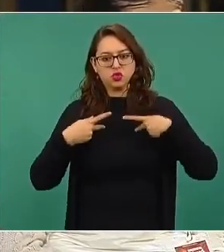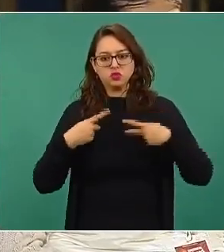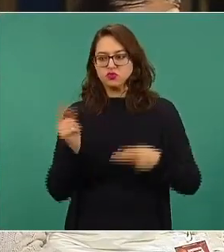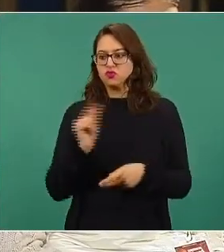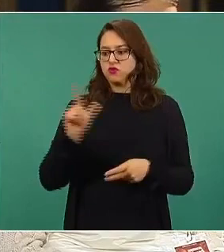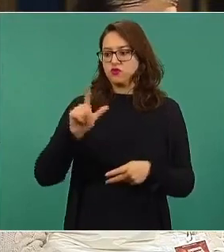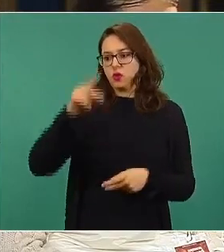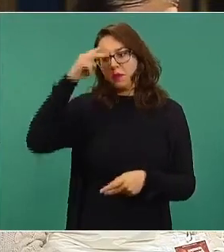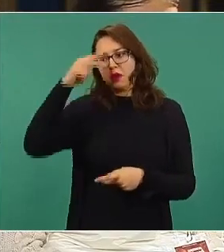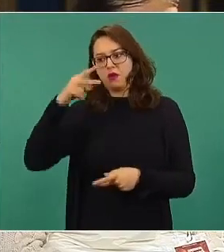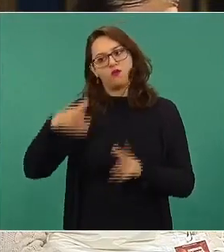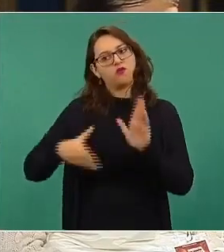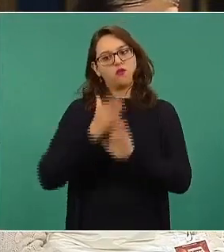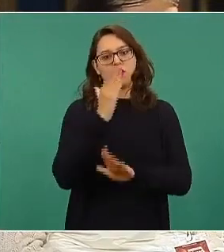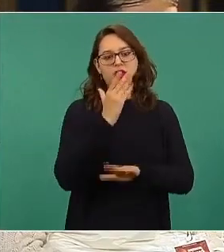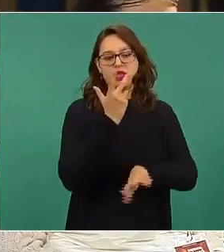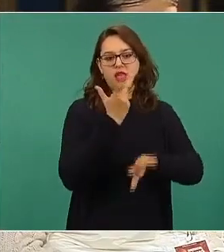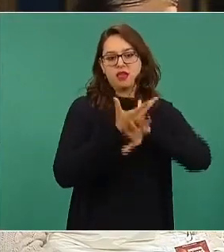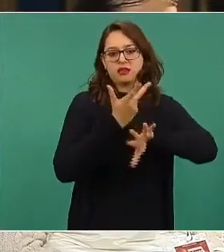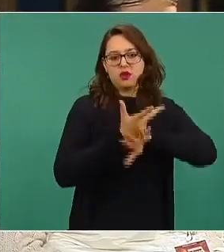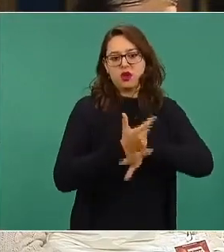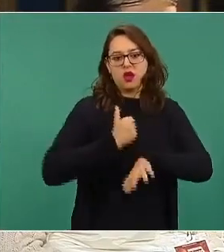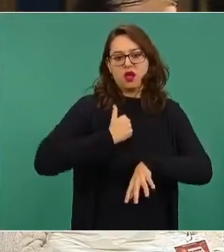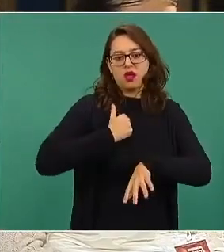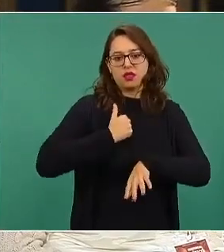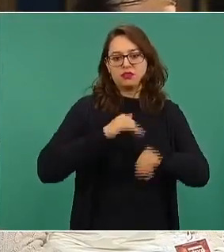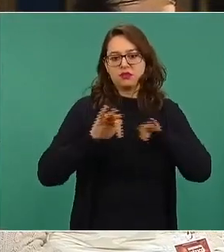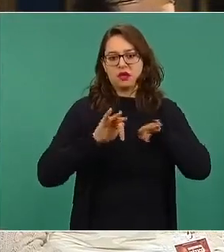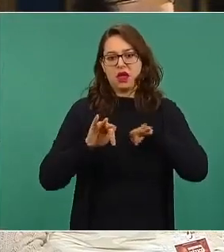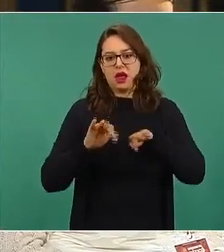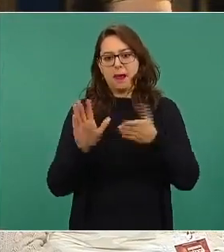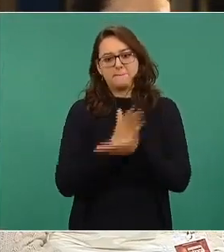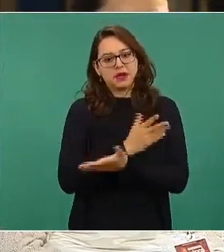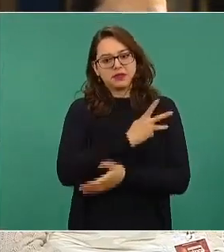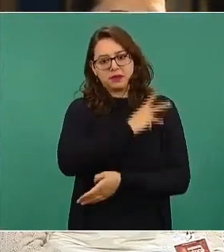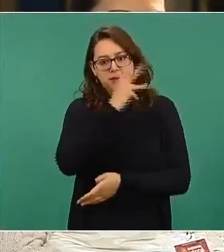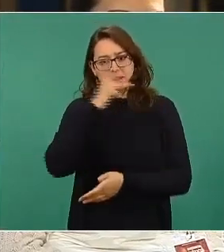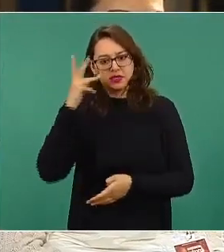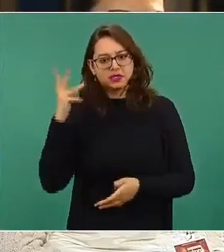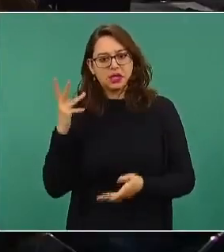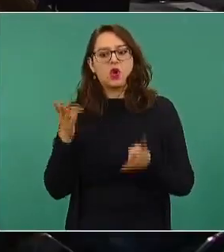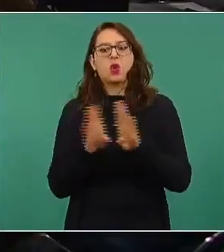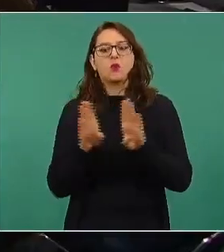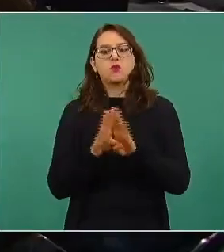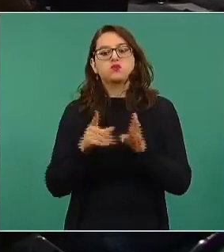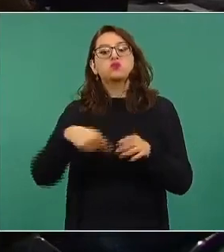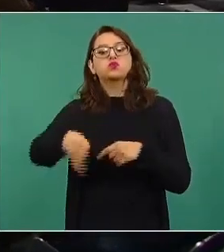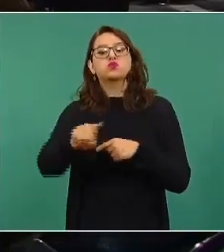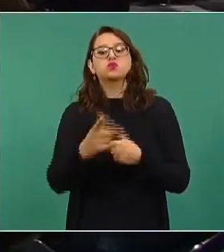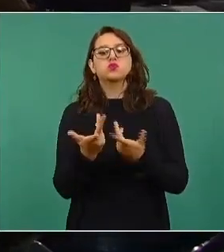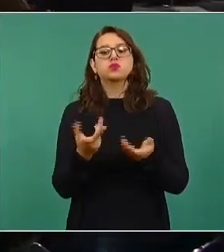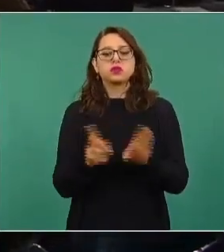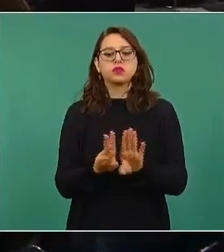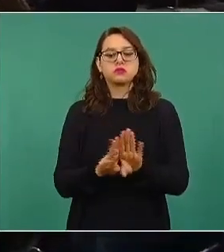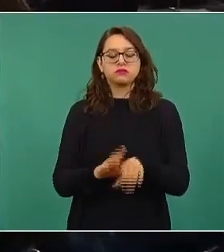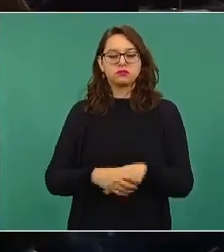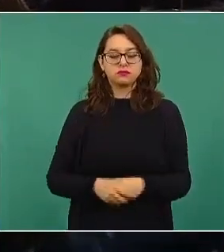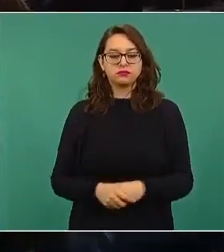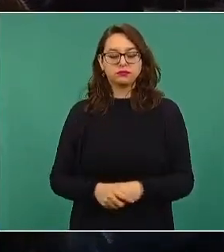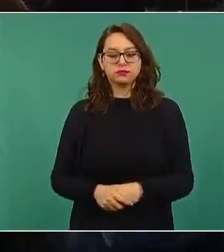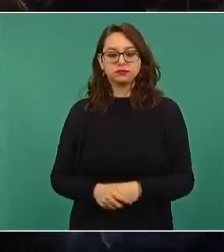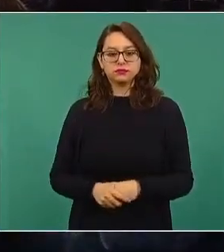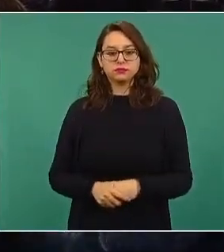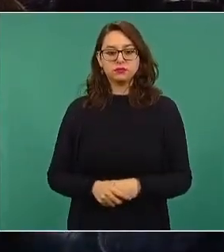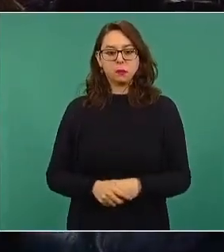trabajar a Estados Unidos o Canadá sin mayor problema con la cuestión del visado. Y si nos puede adelantar la agenda que tendrá, por favor. Gracias.